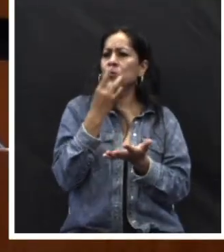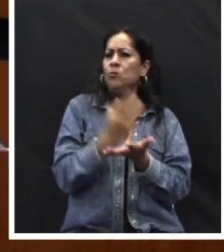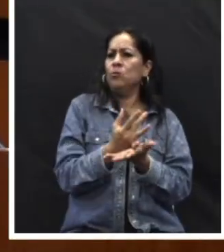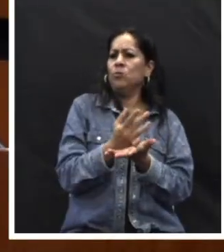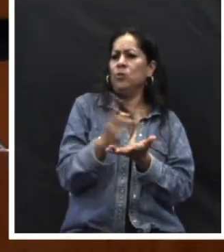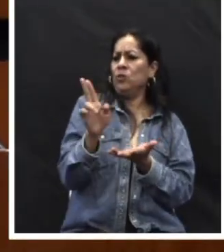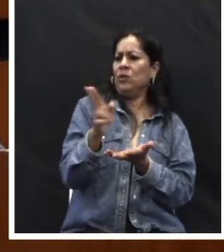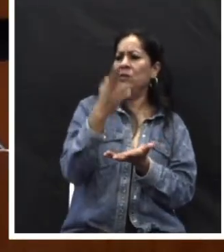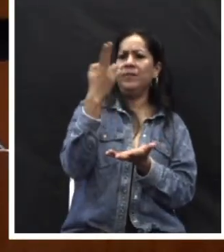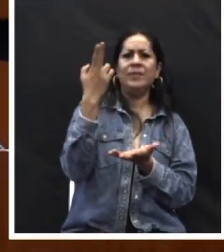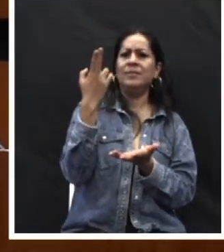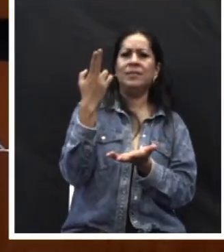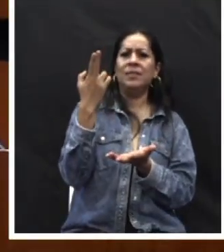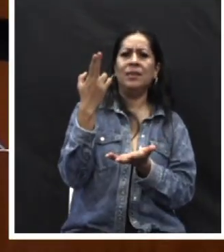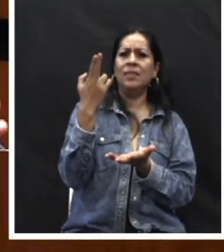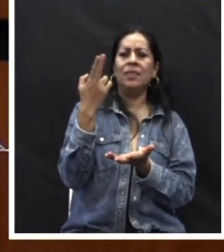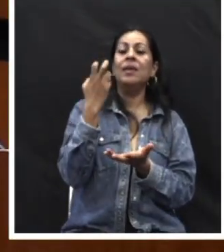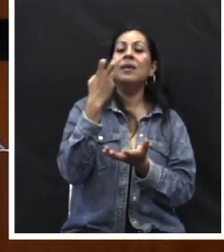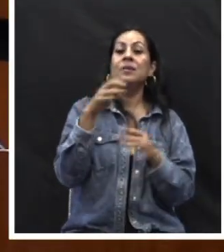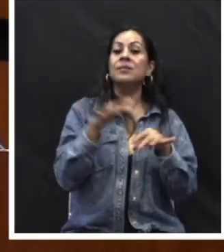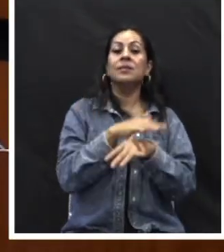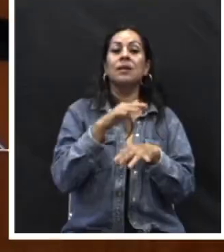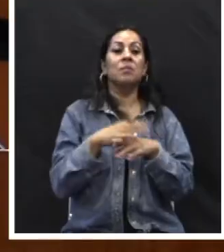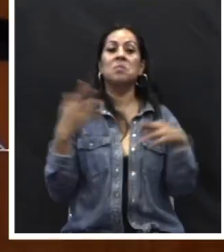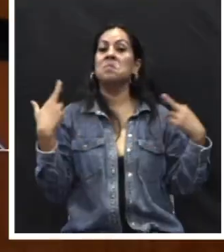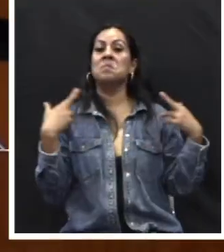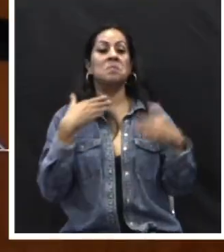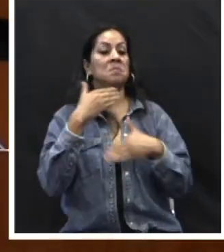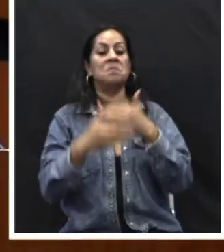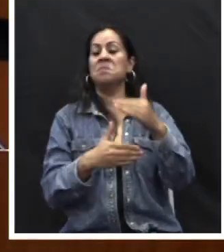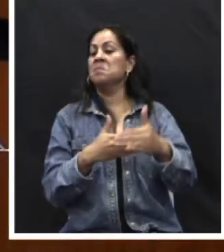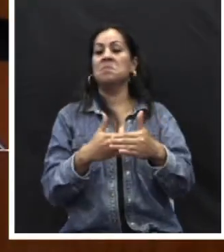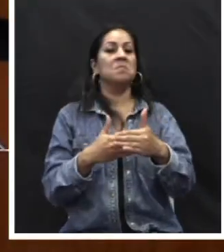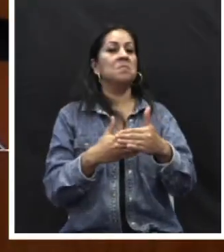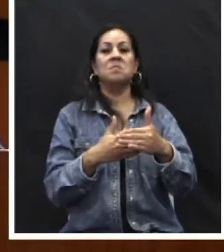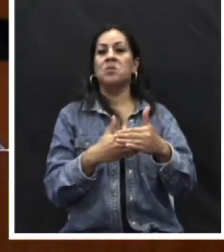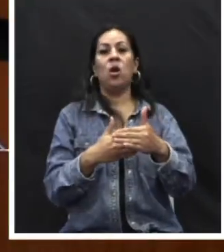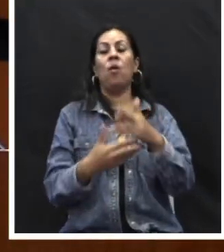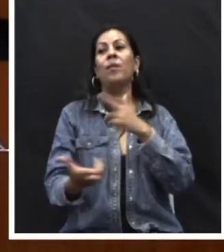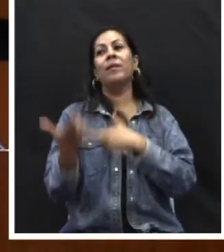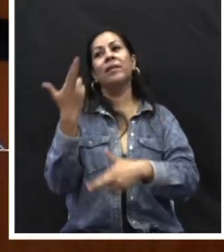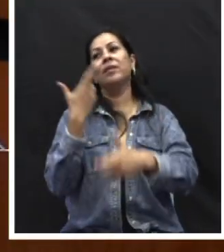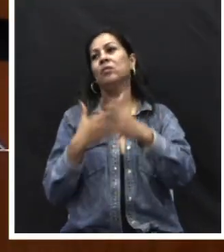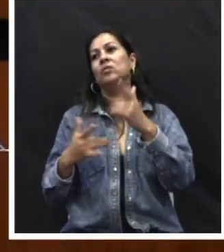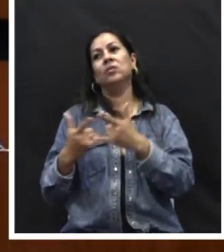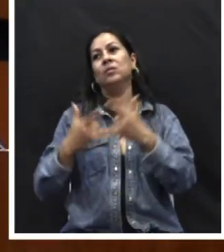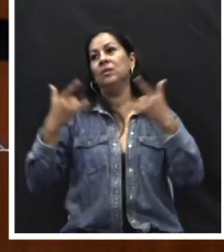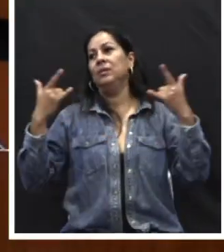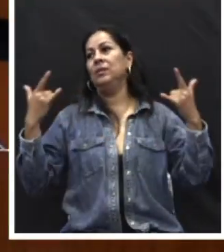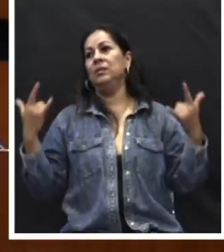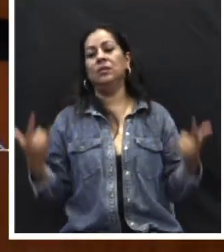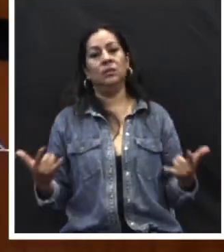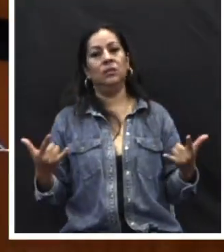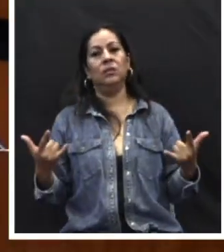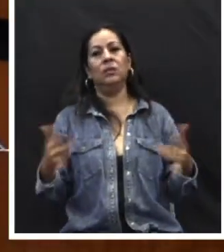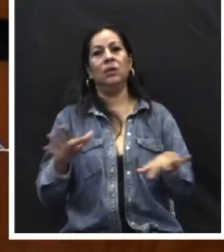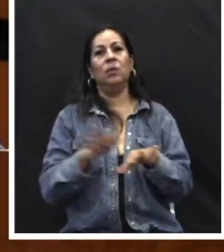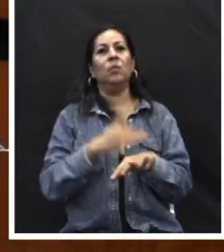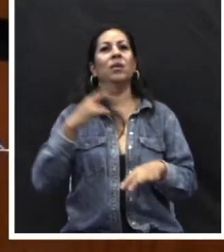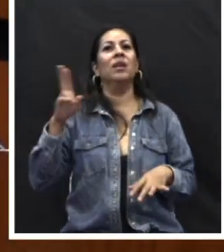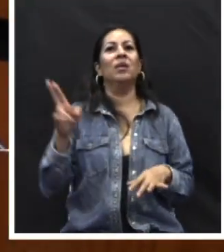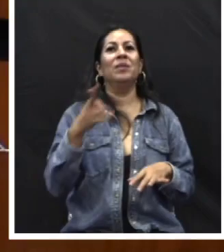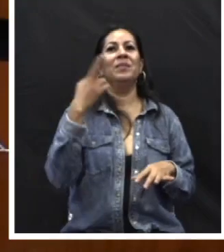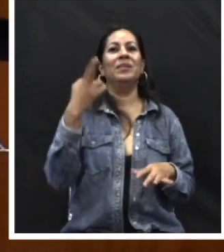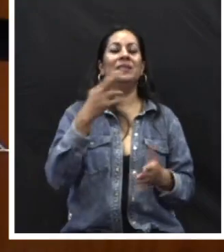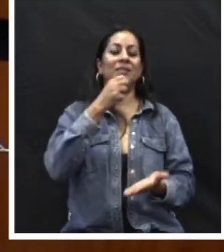poder universitario. Esta reforma no representa un avance, sino un retroceso histórico. Y porque la